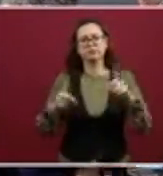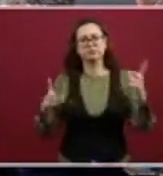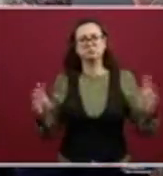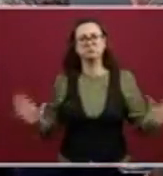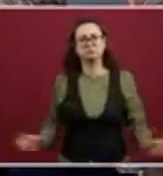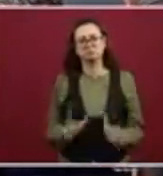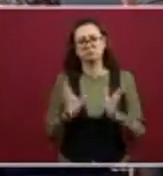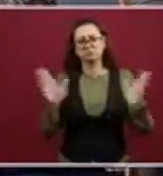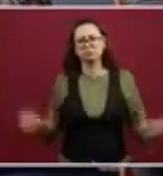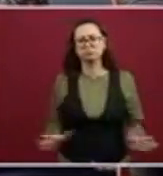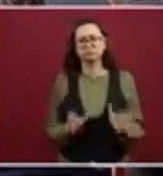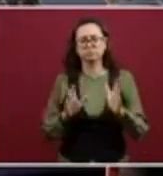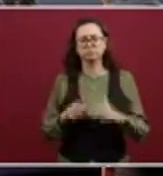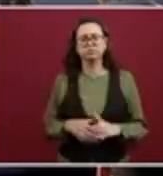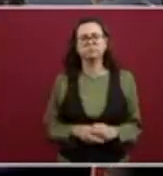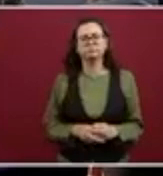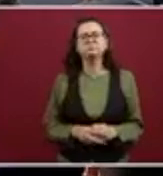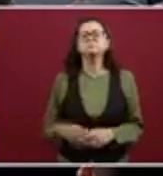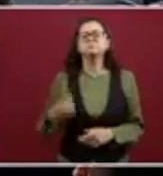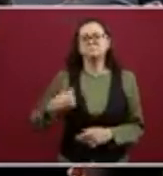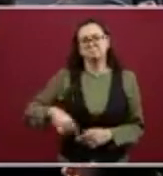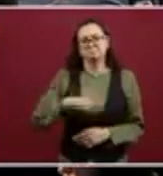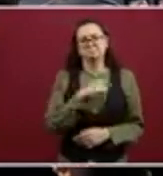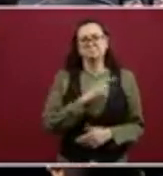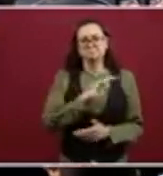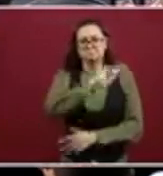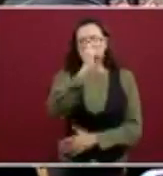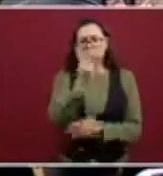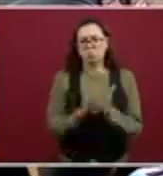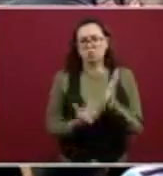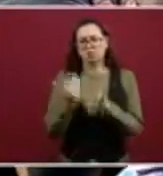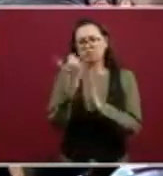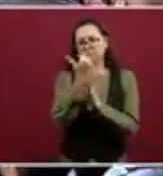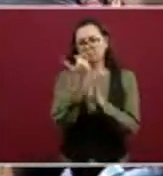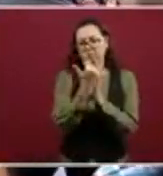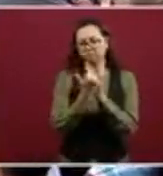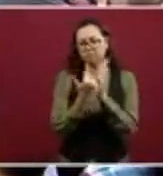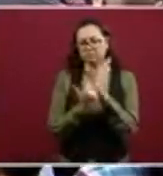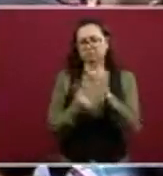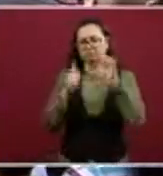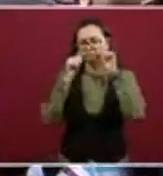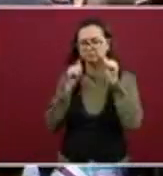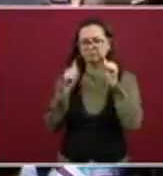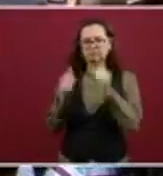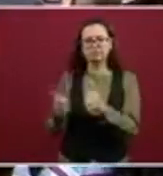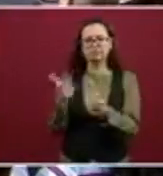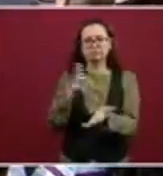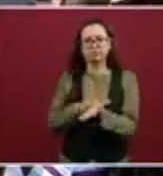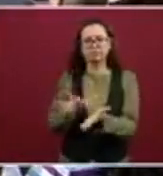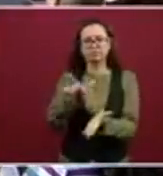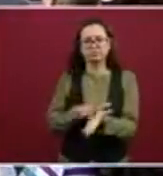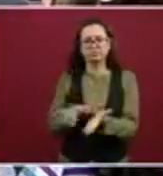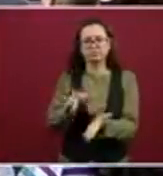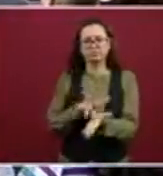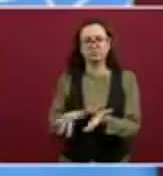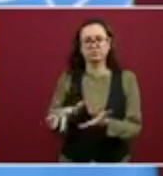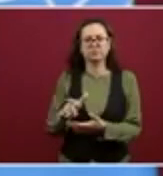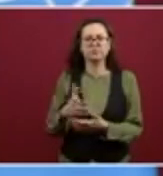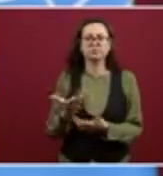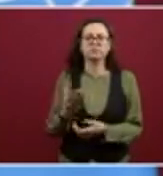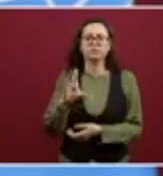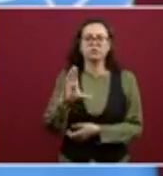estamos llevando a cabo un programa para apoyar en